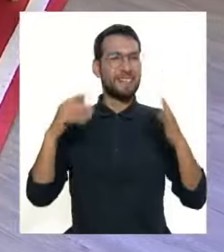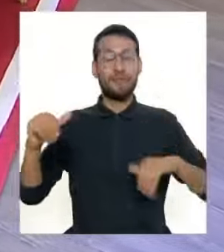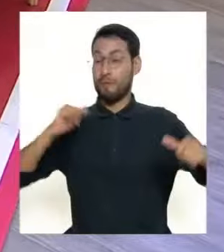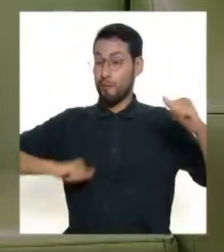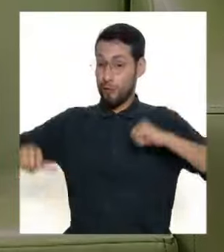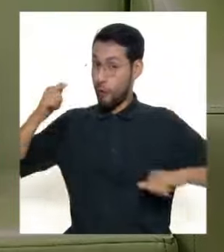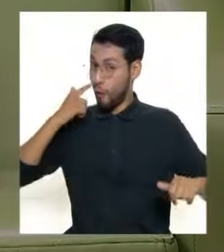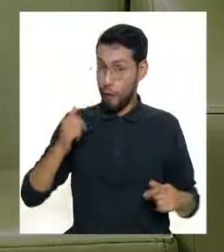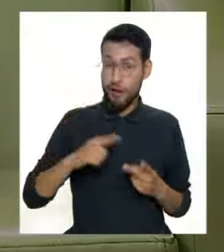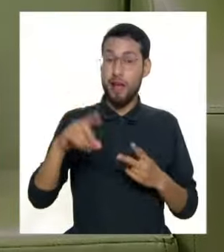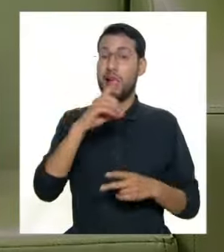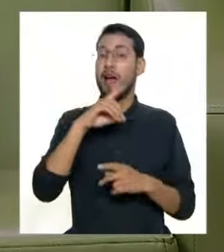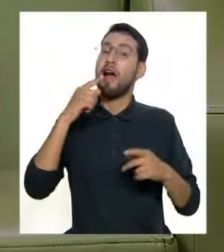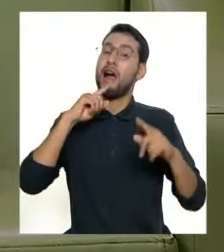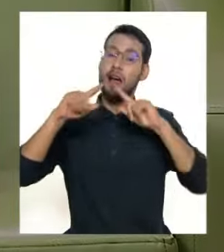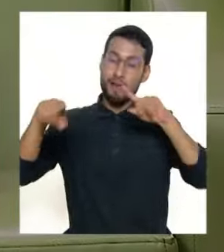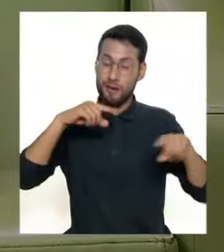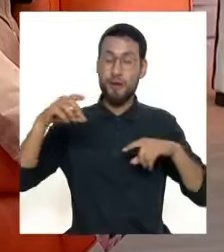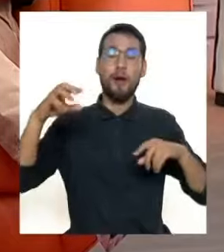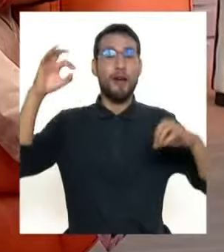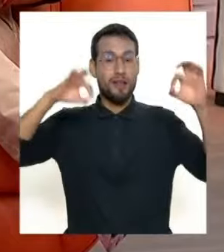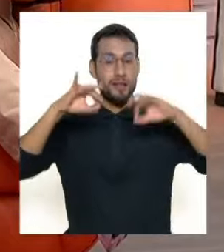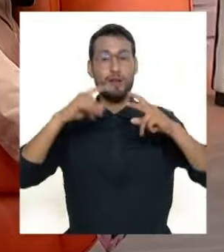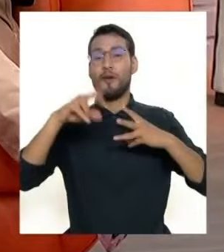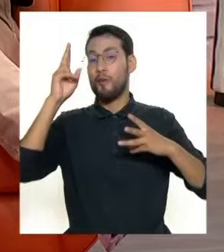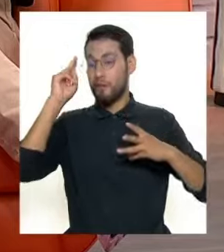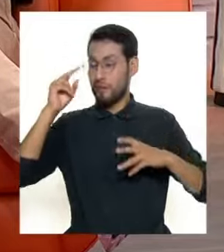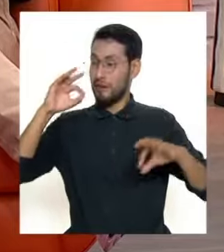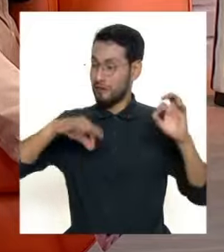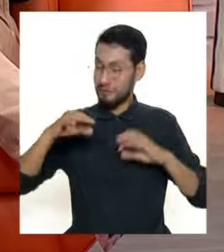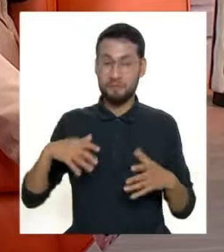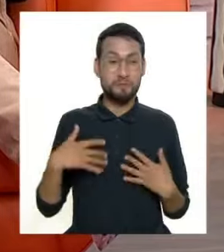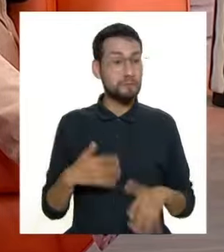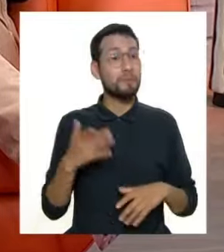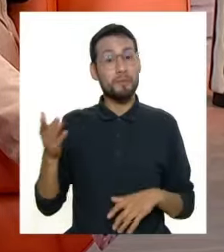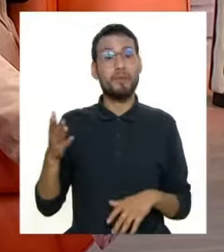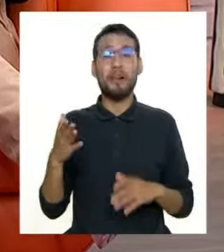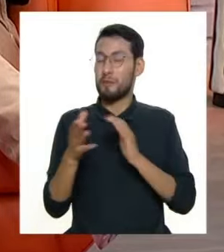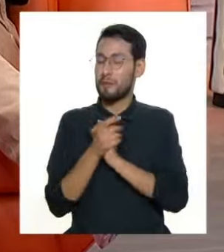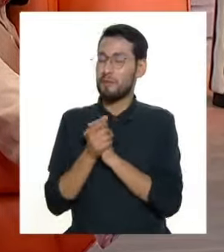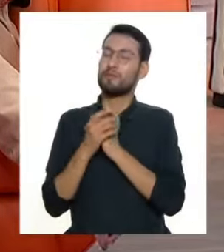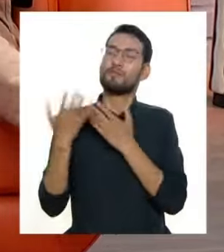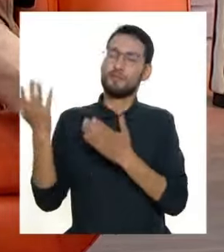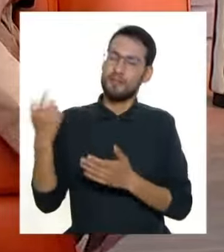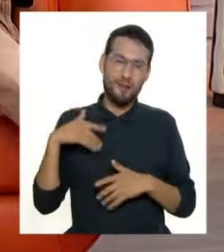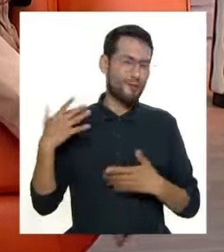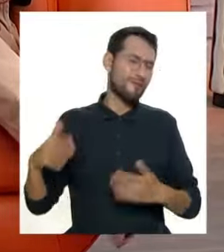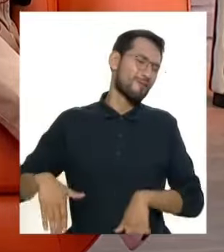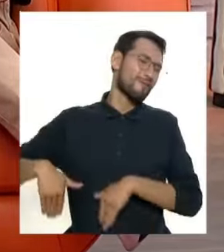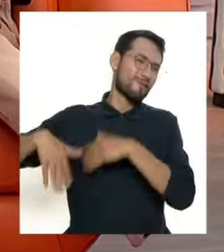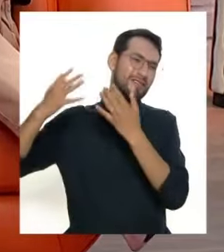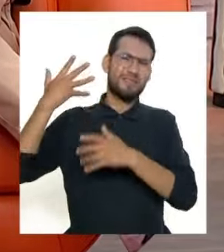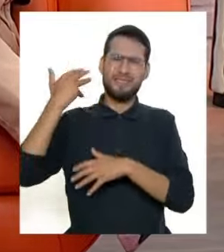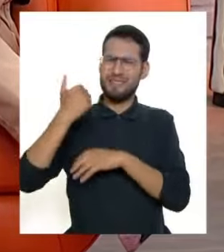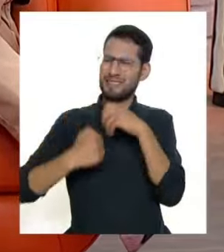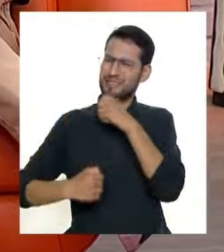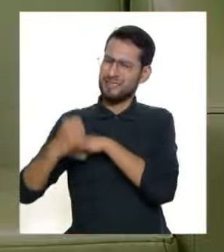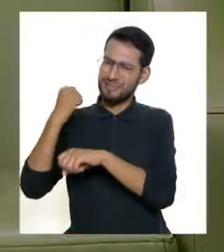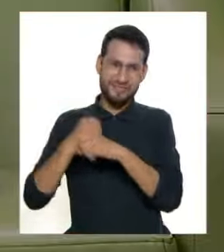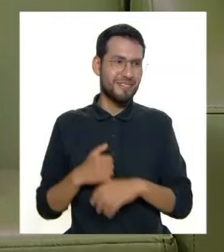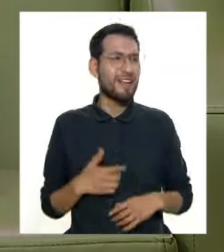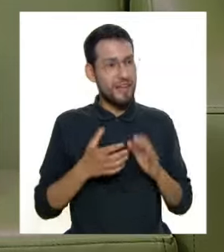Actor, director de teatro y profesor de teatro. Así es, y amigo entrañable de nosotros. De toda la vida, Uchi. Más de 15 años. Y amigo